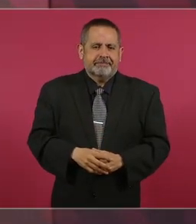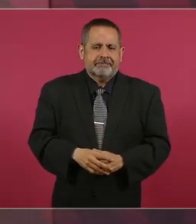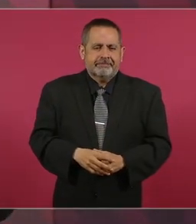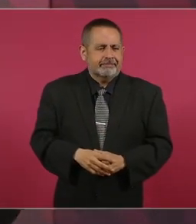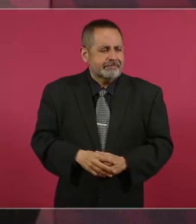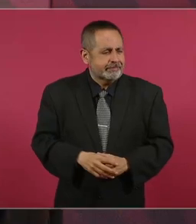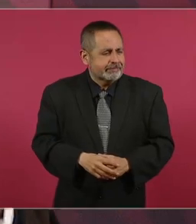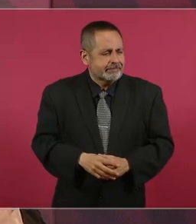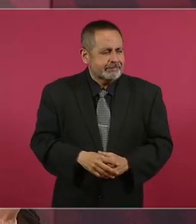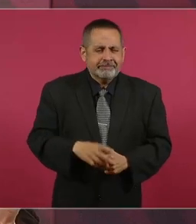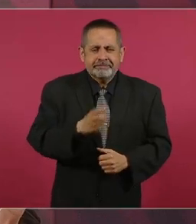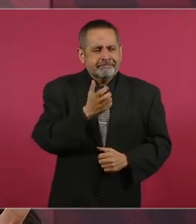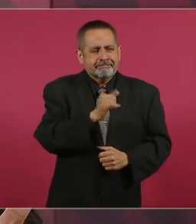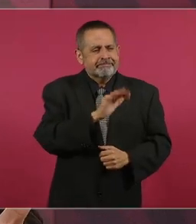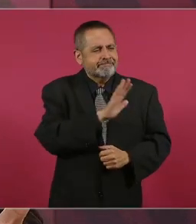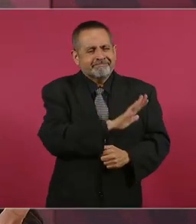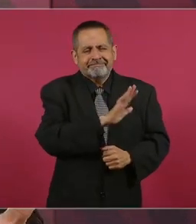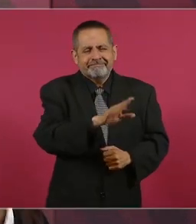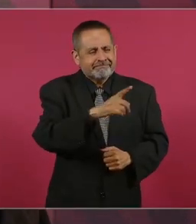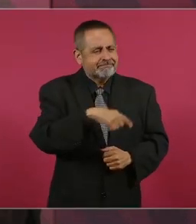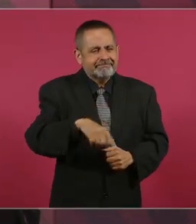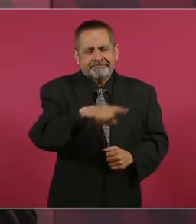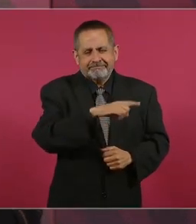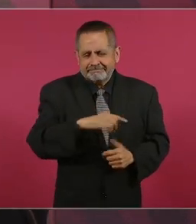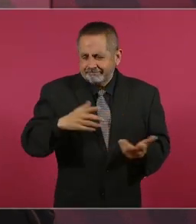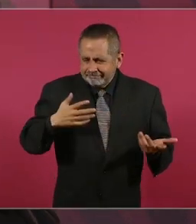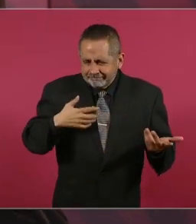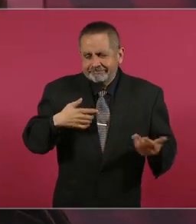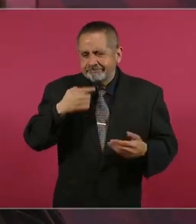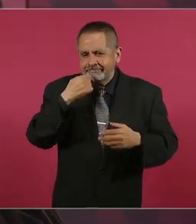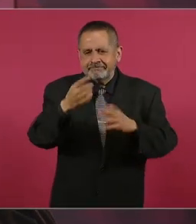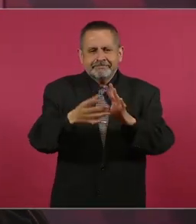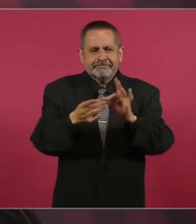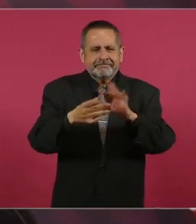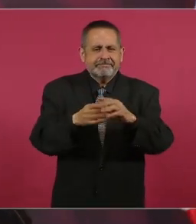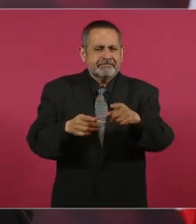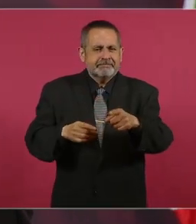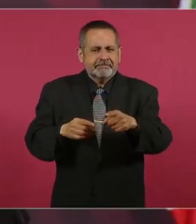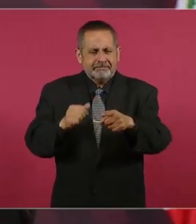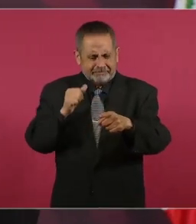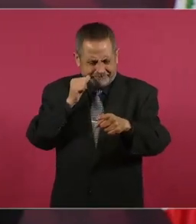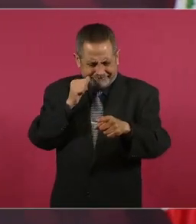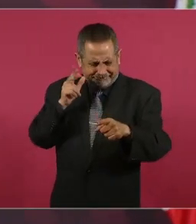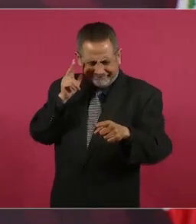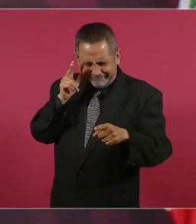pero así está. Les comentaba yo de antier